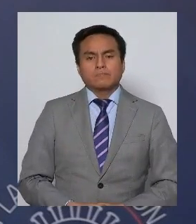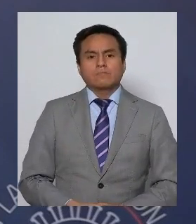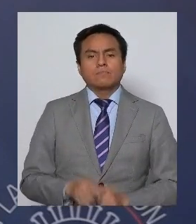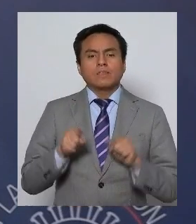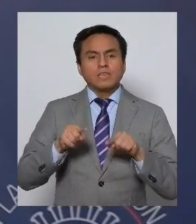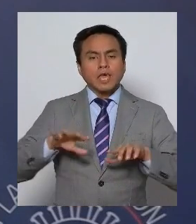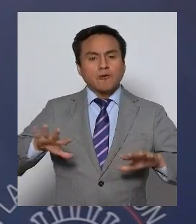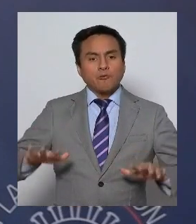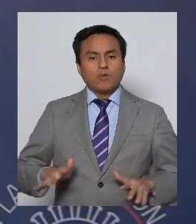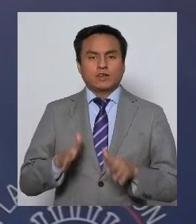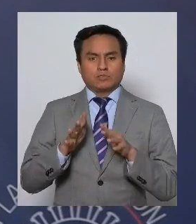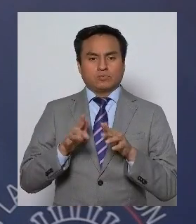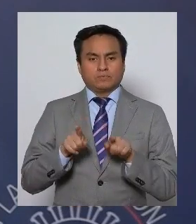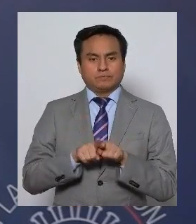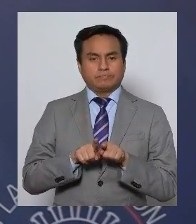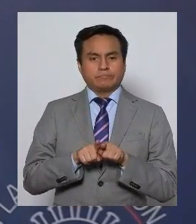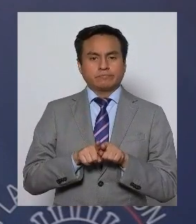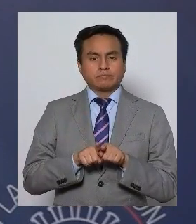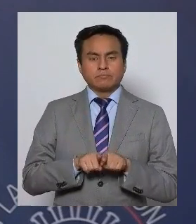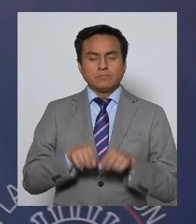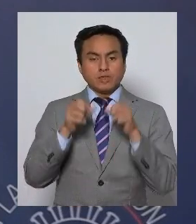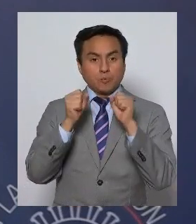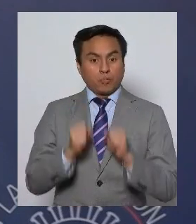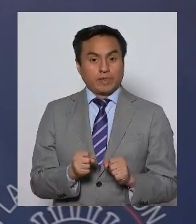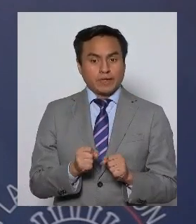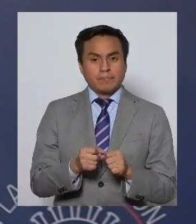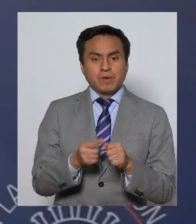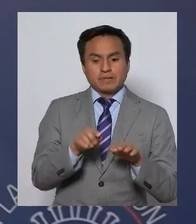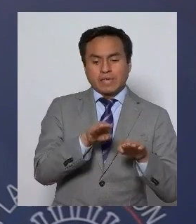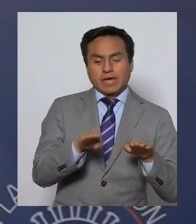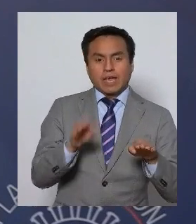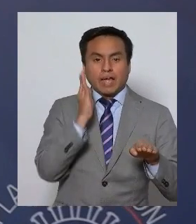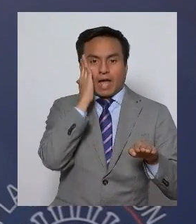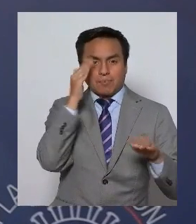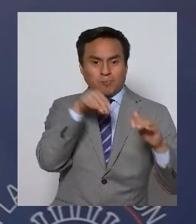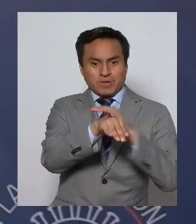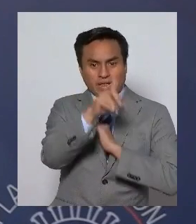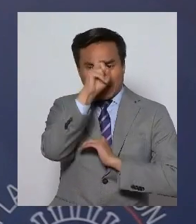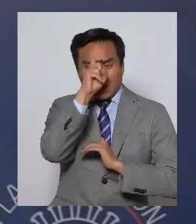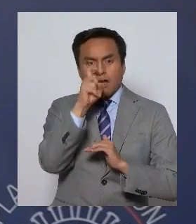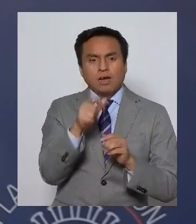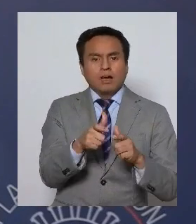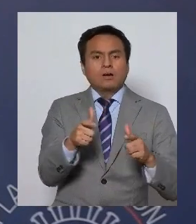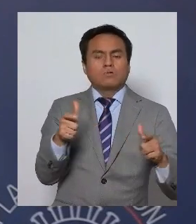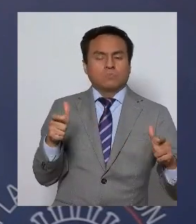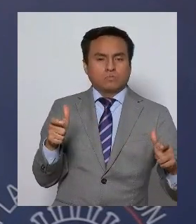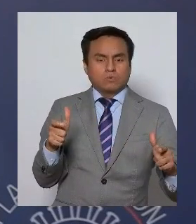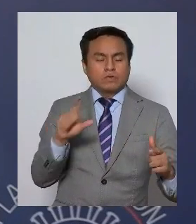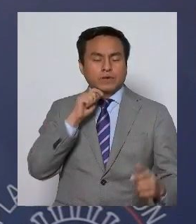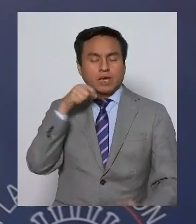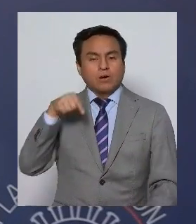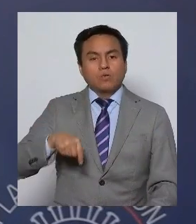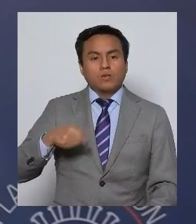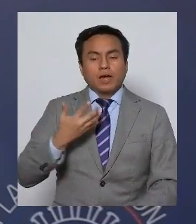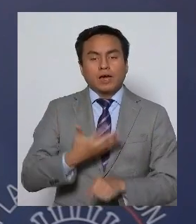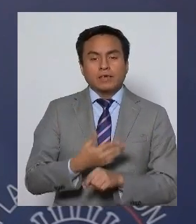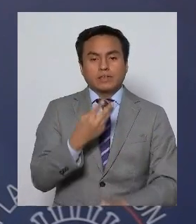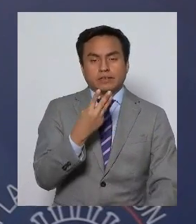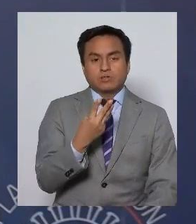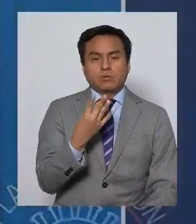Este esfuerzo de poder aumentar la cantidad de camas ha implicado que al día de hoy